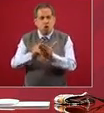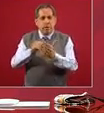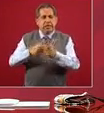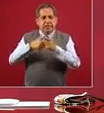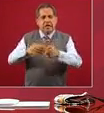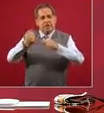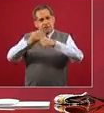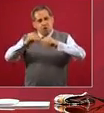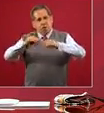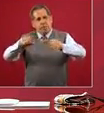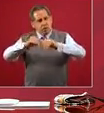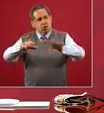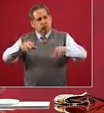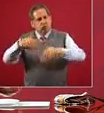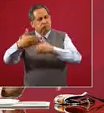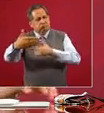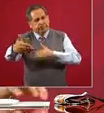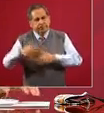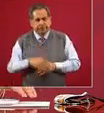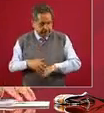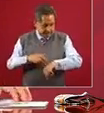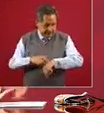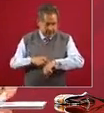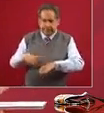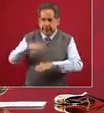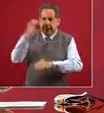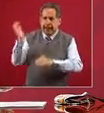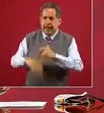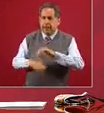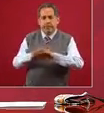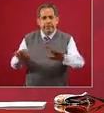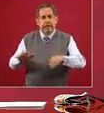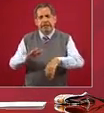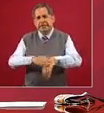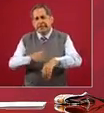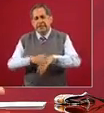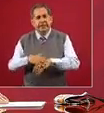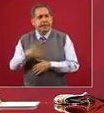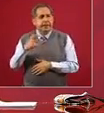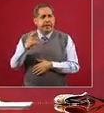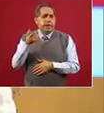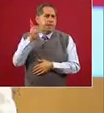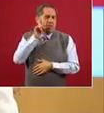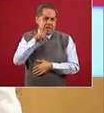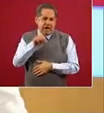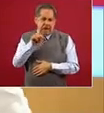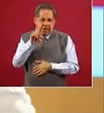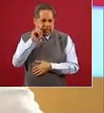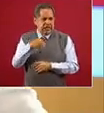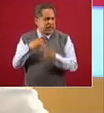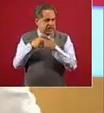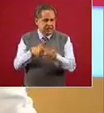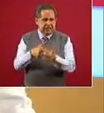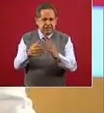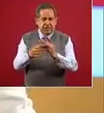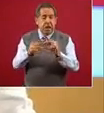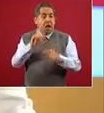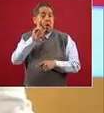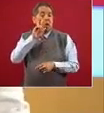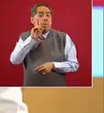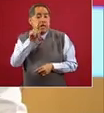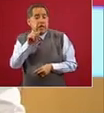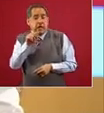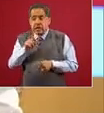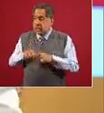informando. Por el día de hoy concluimos, los invitamos el día de mañana. Nos va